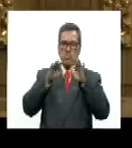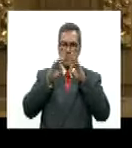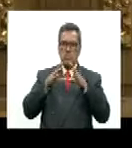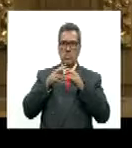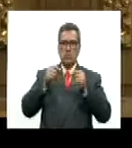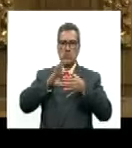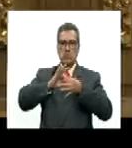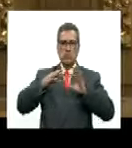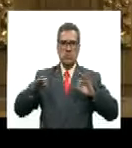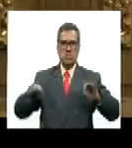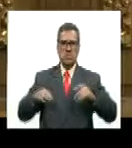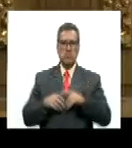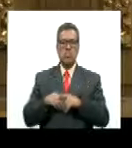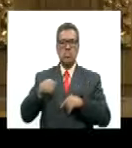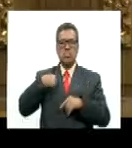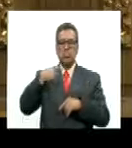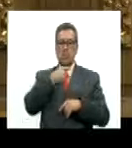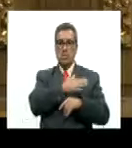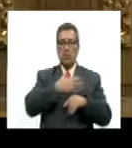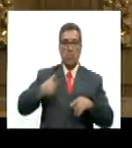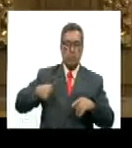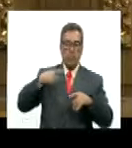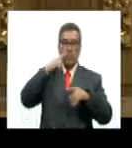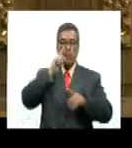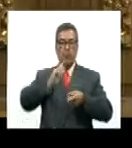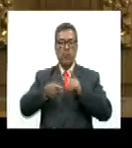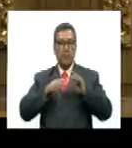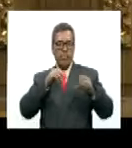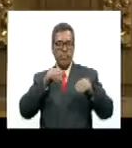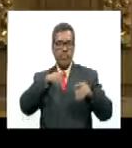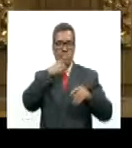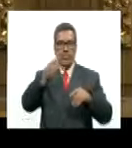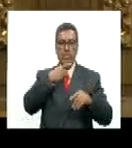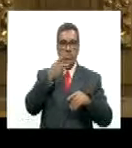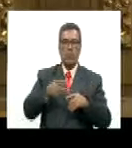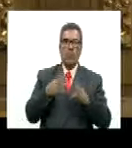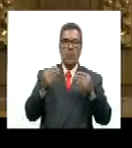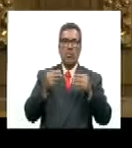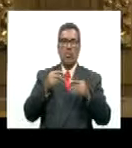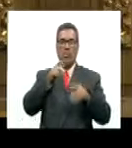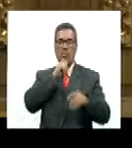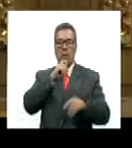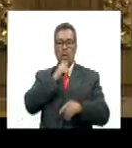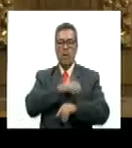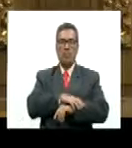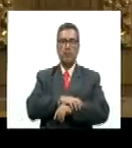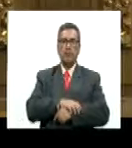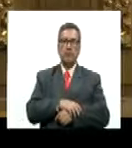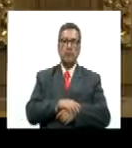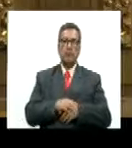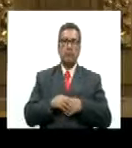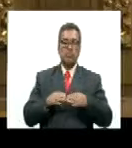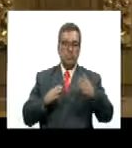redes. Entonces, cuando uno quiere hacer una bajada o algún discurso político, es mucho más complicado. La intersección fue la